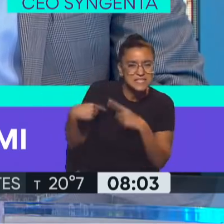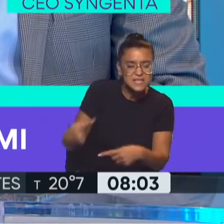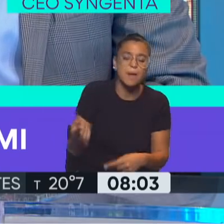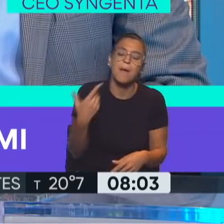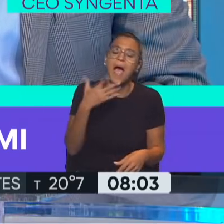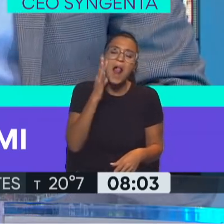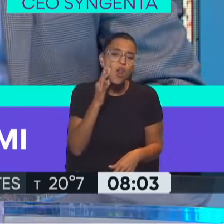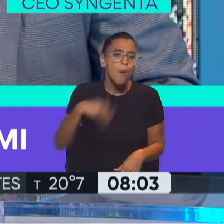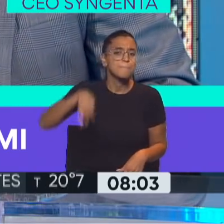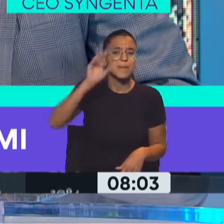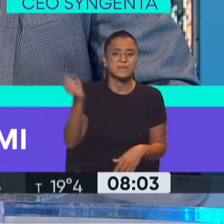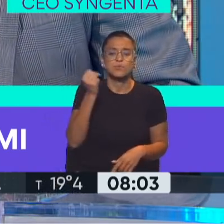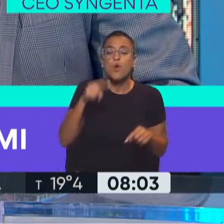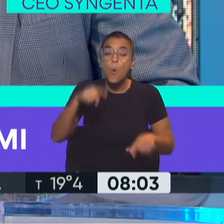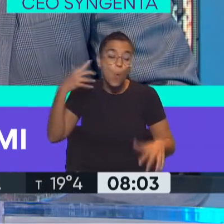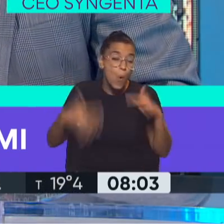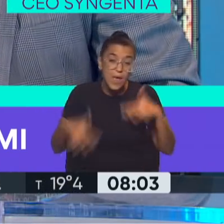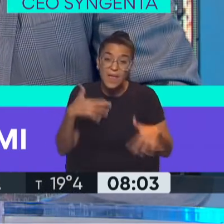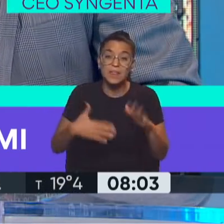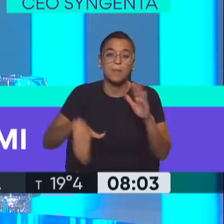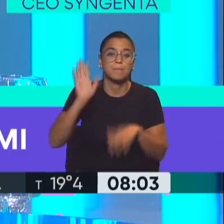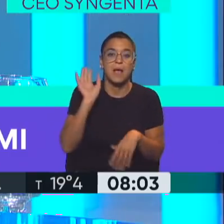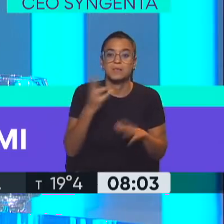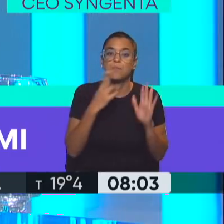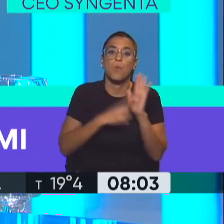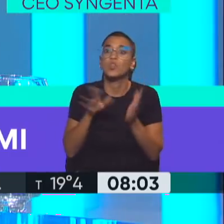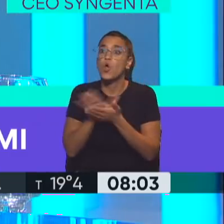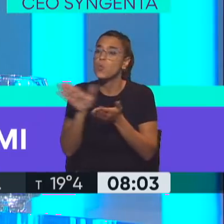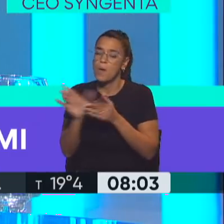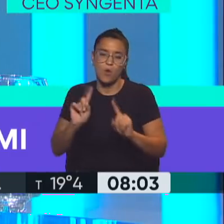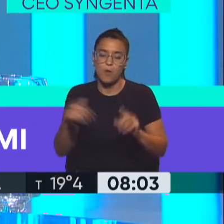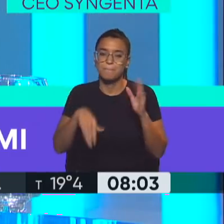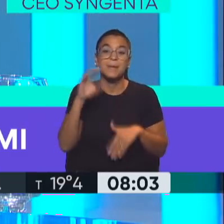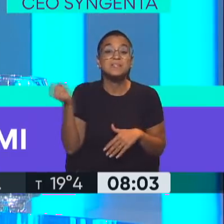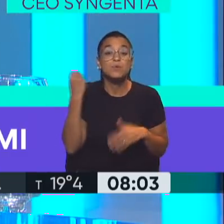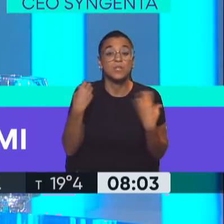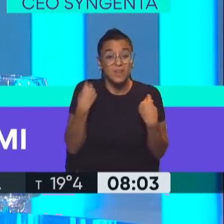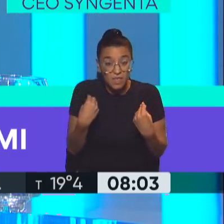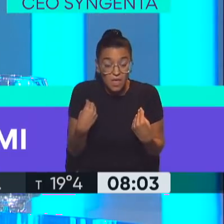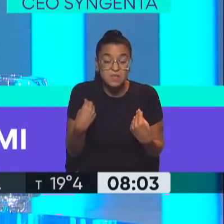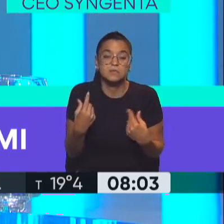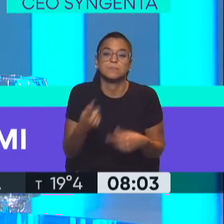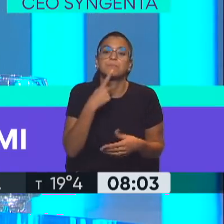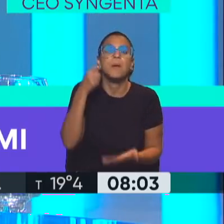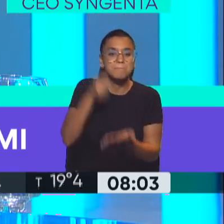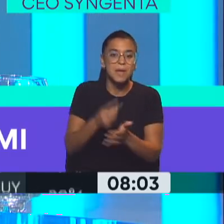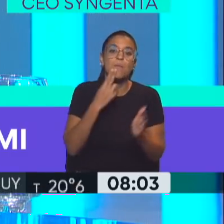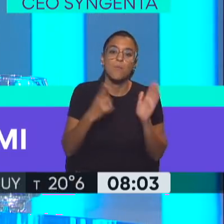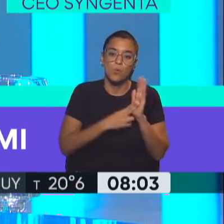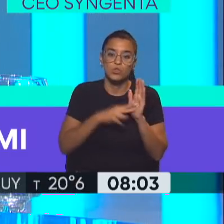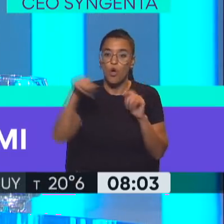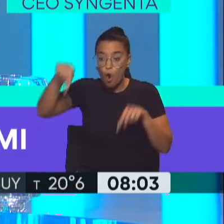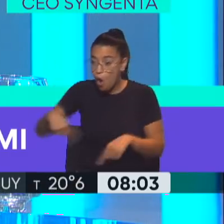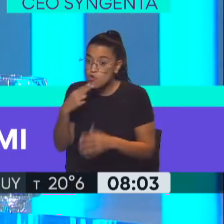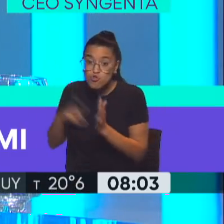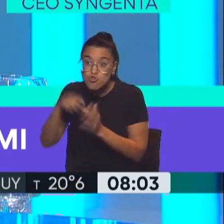importante o más urgente que poner nuevos impuestos y es que paguen impuestos los que